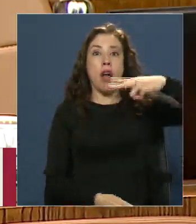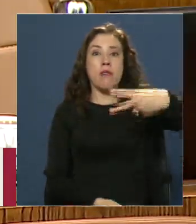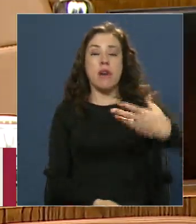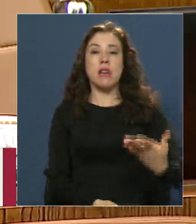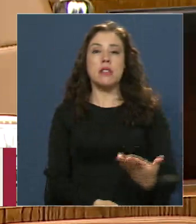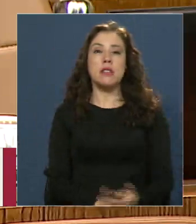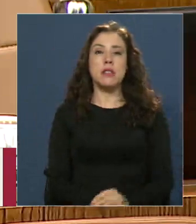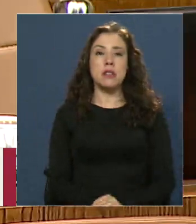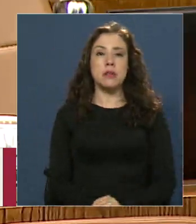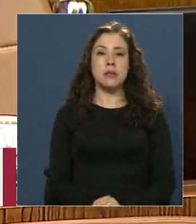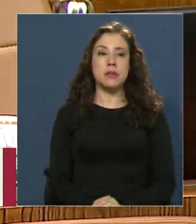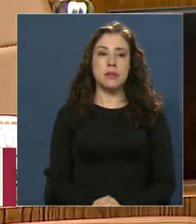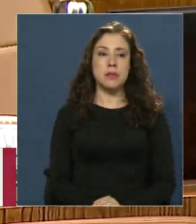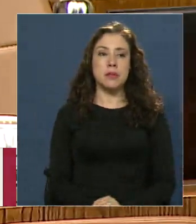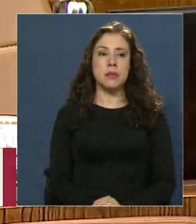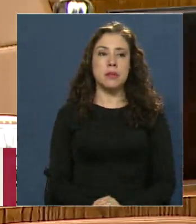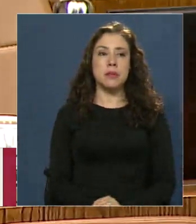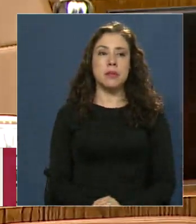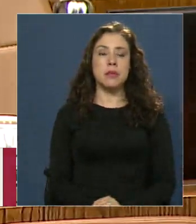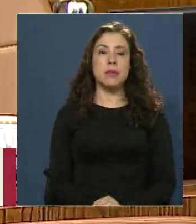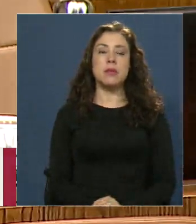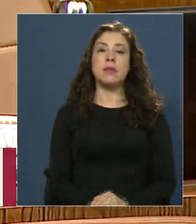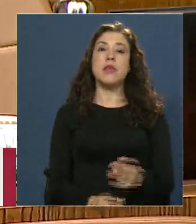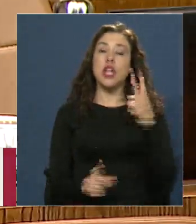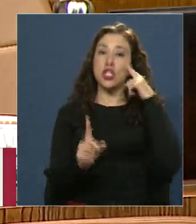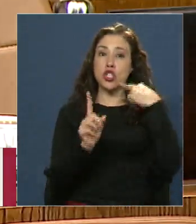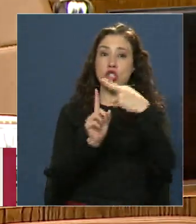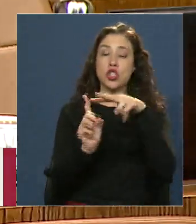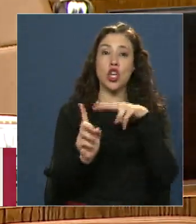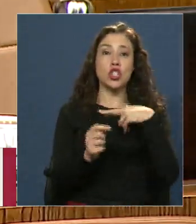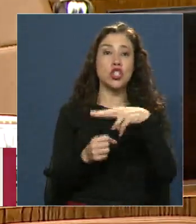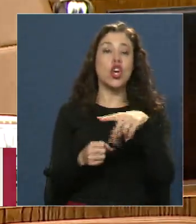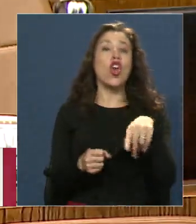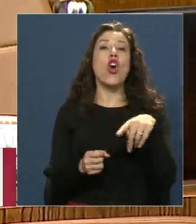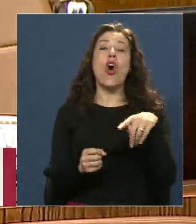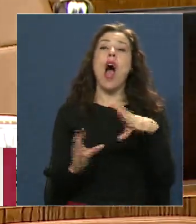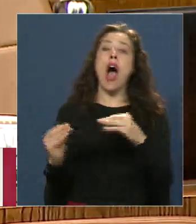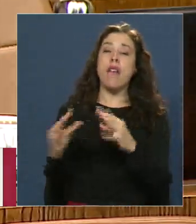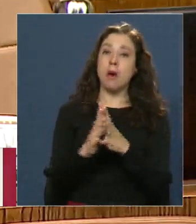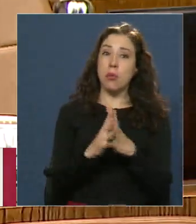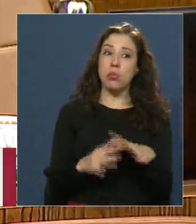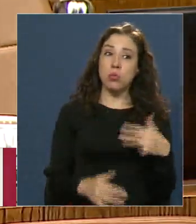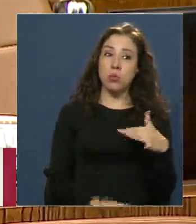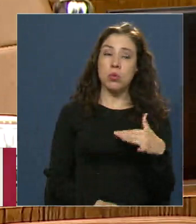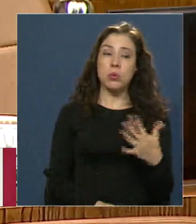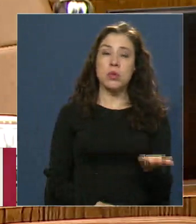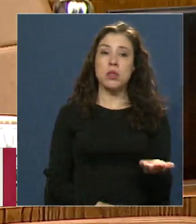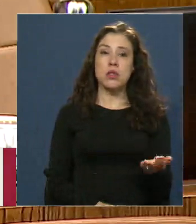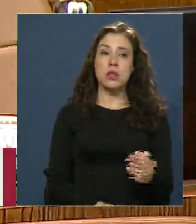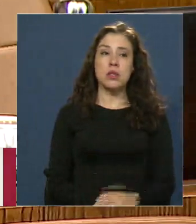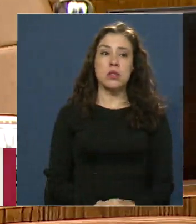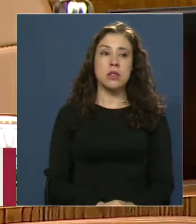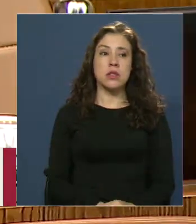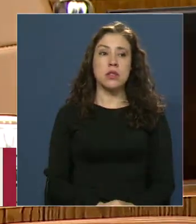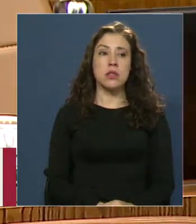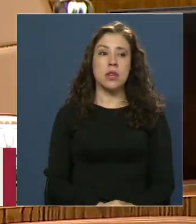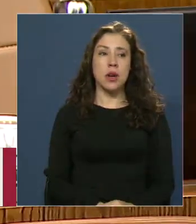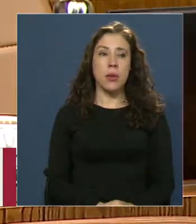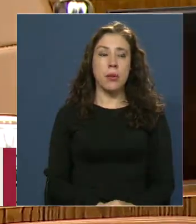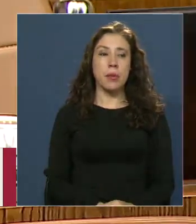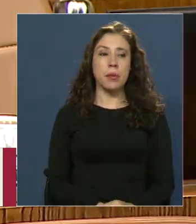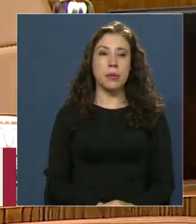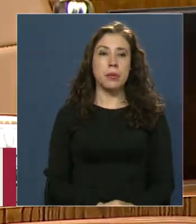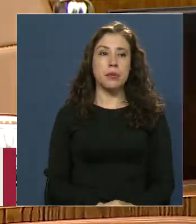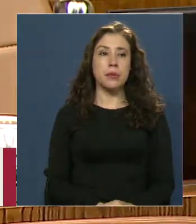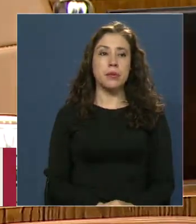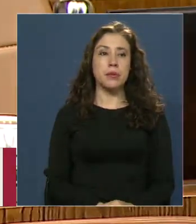que los sociólogos tienen una discusión muy interesante por su intermedio, estimados colegas, por su intermedio,